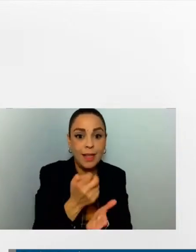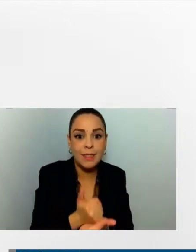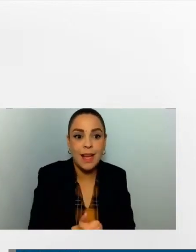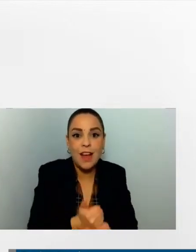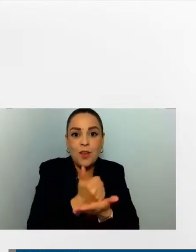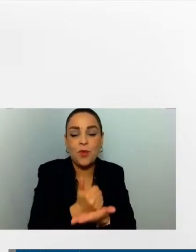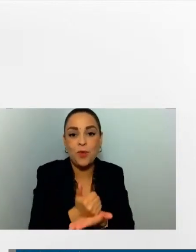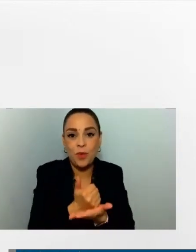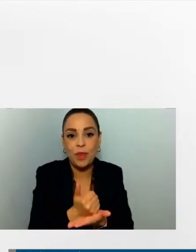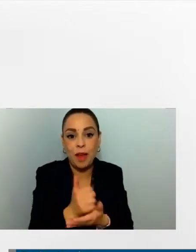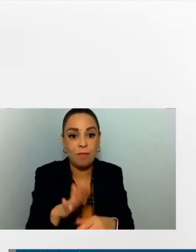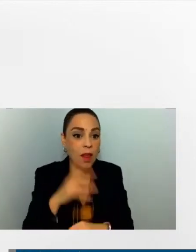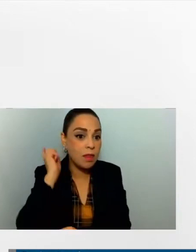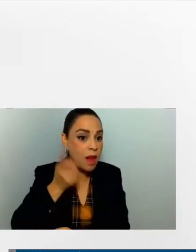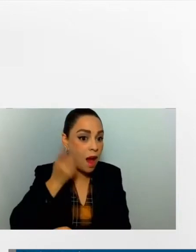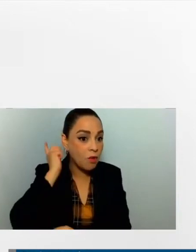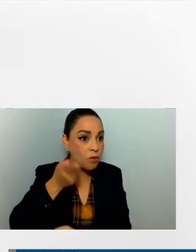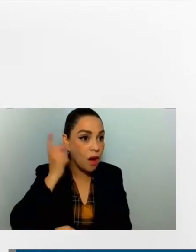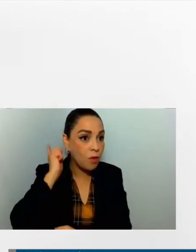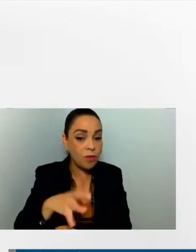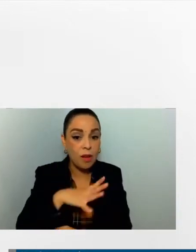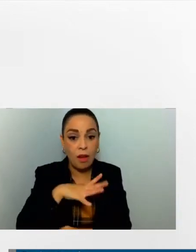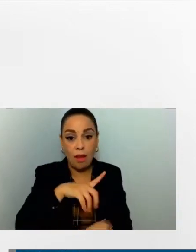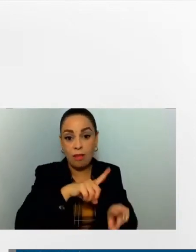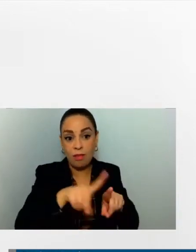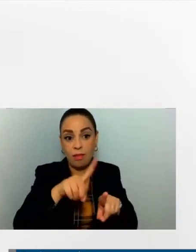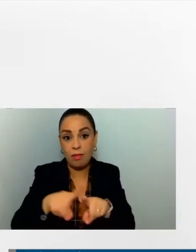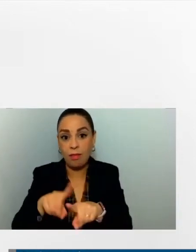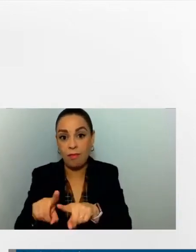día frente a nosotros las personas juzgadoras.